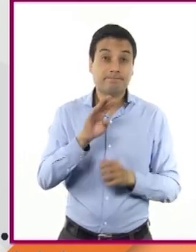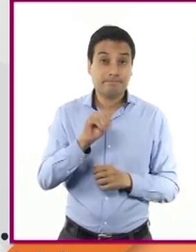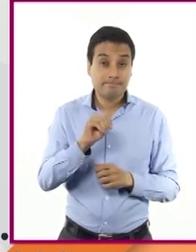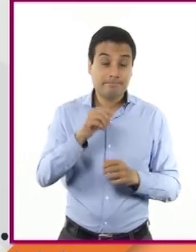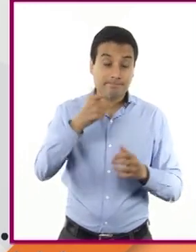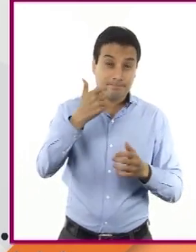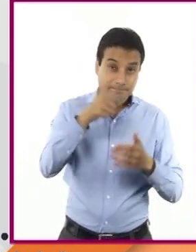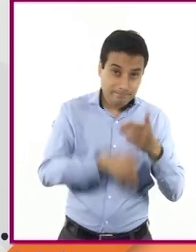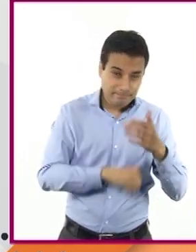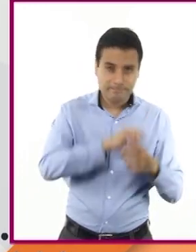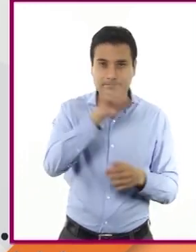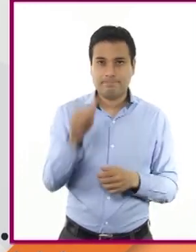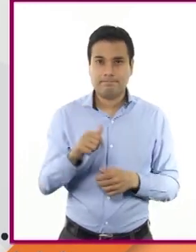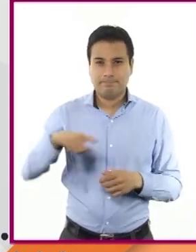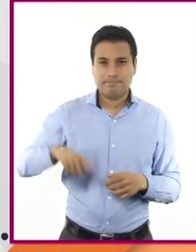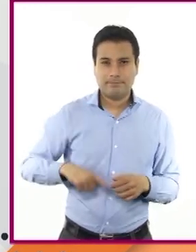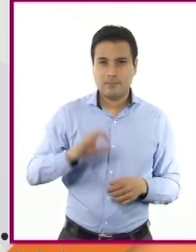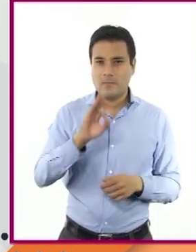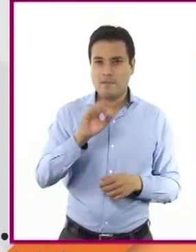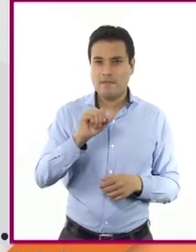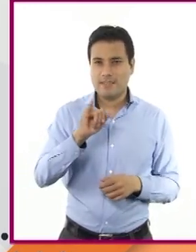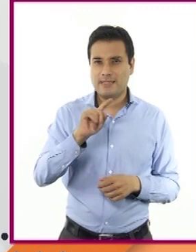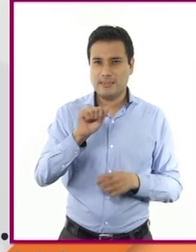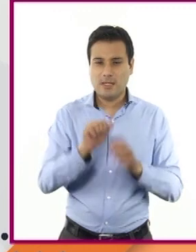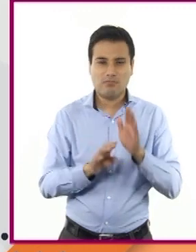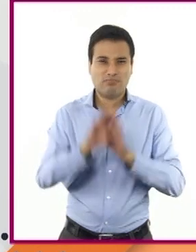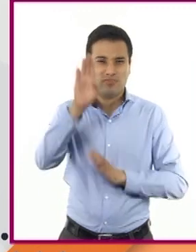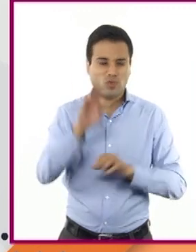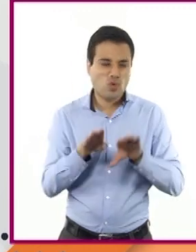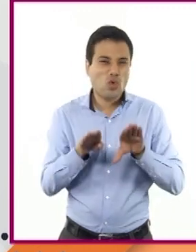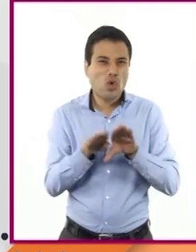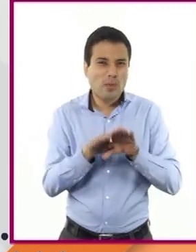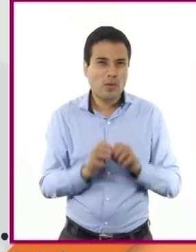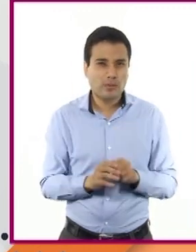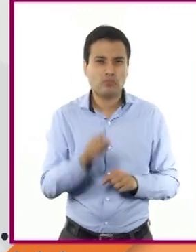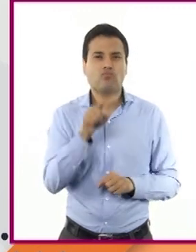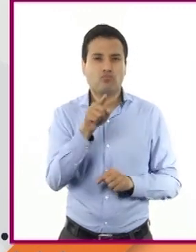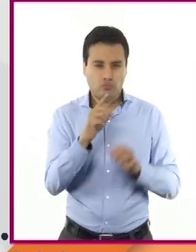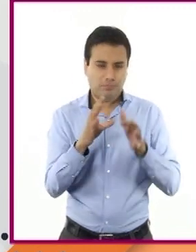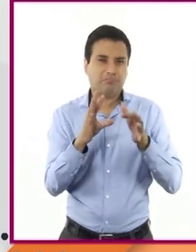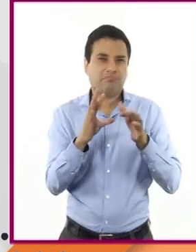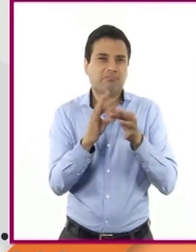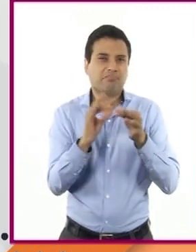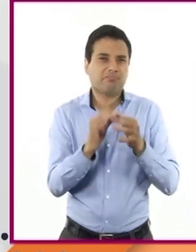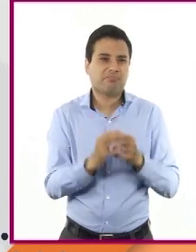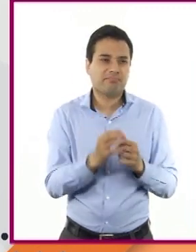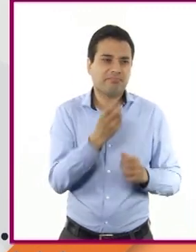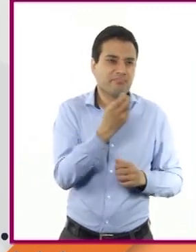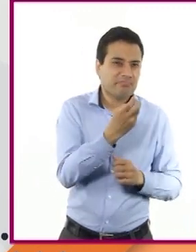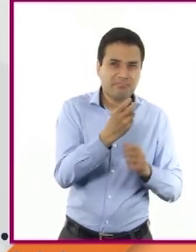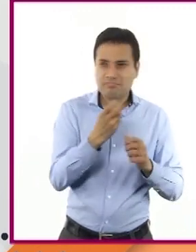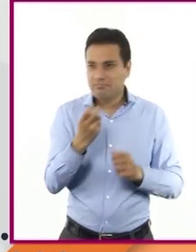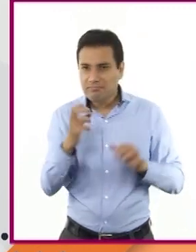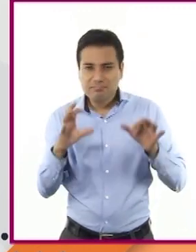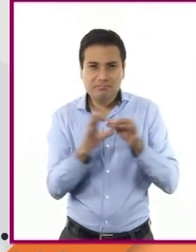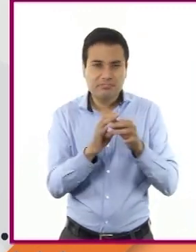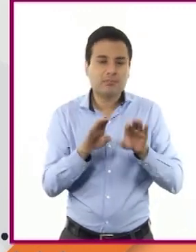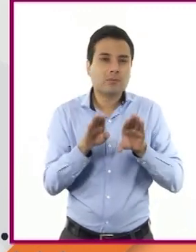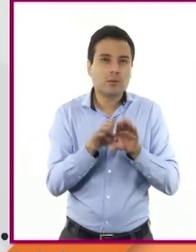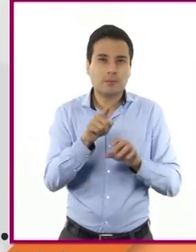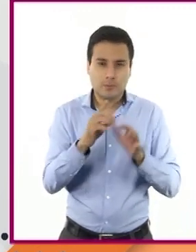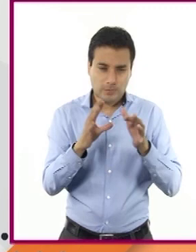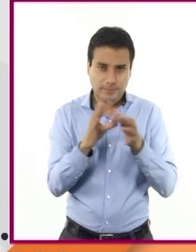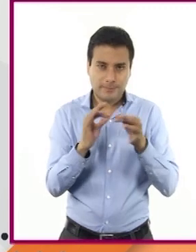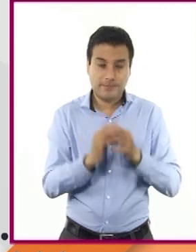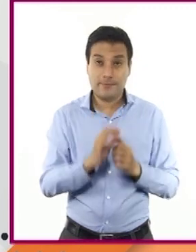el ascenso de los fascismos. En el centro, expliquen la relación entre estos temas como causas de la Segunda Guerra Mundial. No olviden